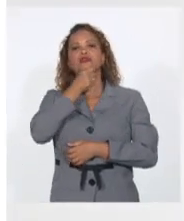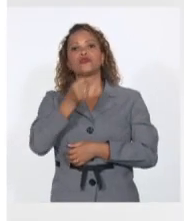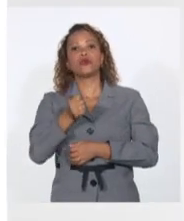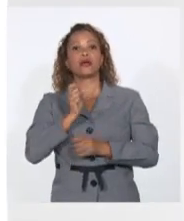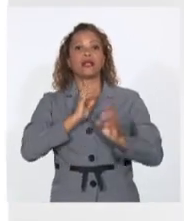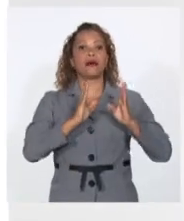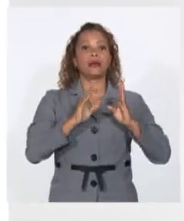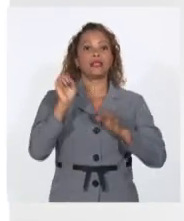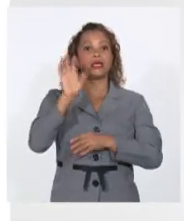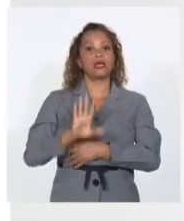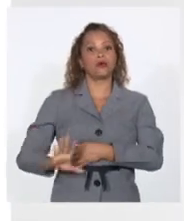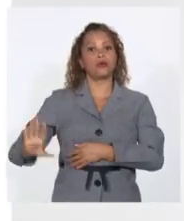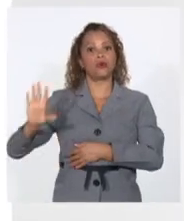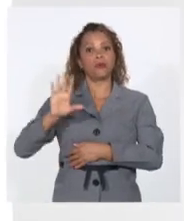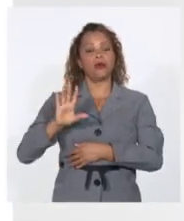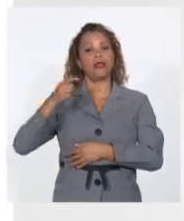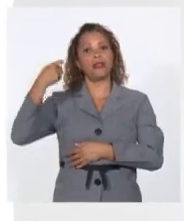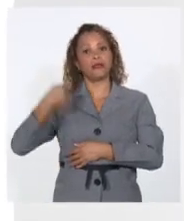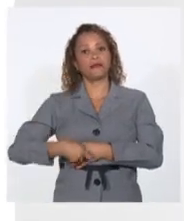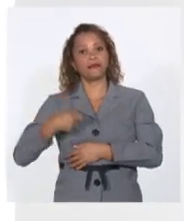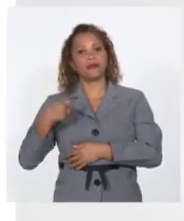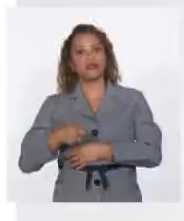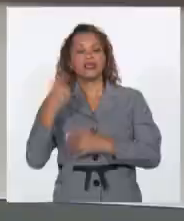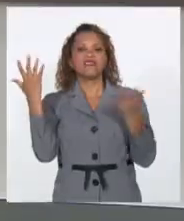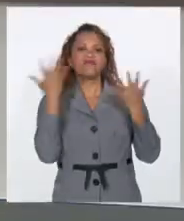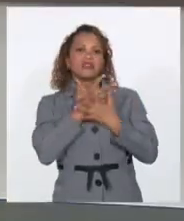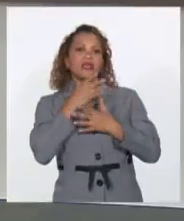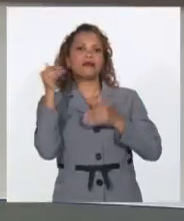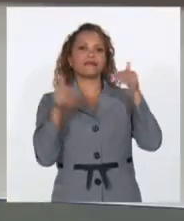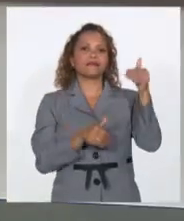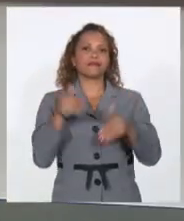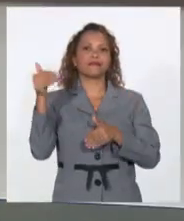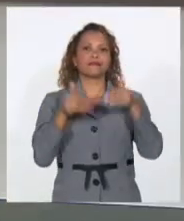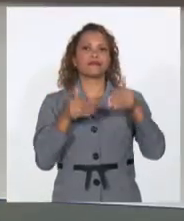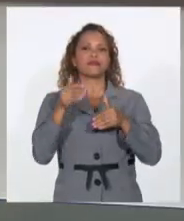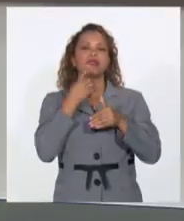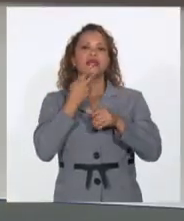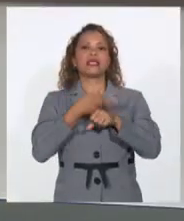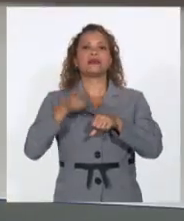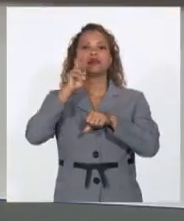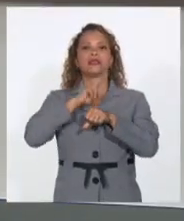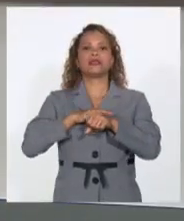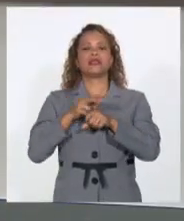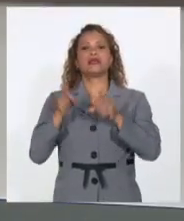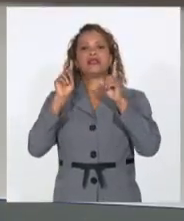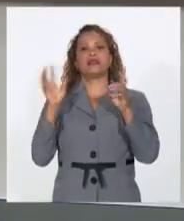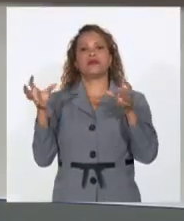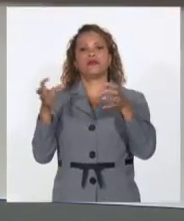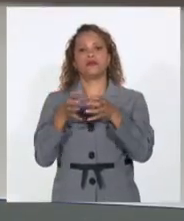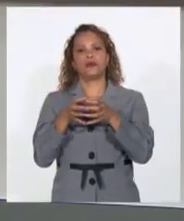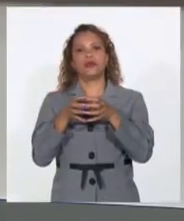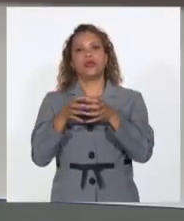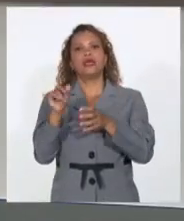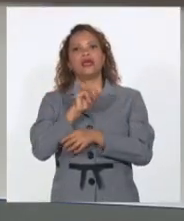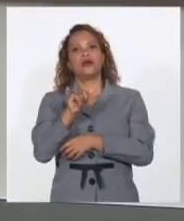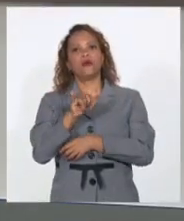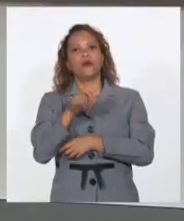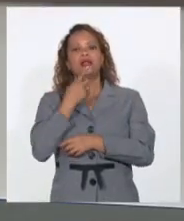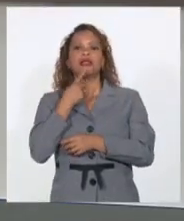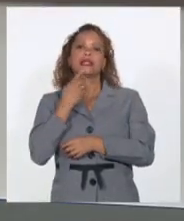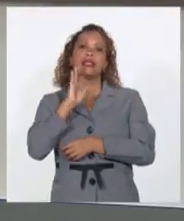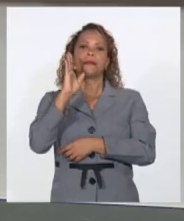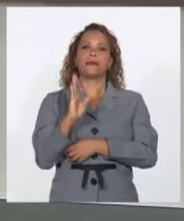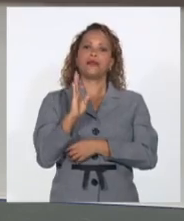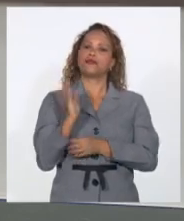europea decide por su cuenta quiénes serán los representantes de nuestra región en los eventos y tal proceder, además de irrespetuoso,